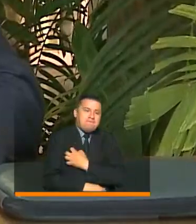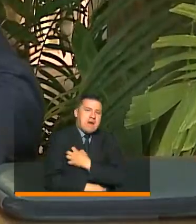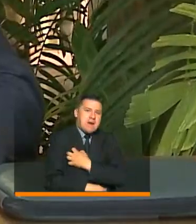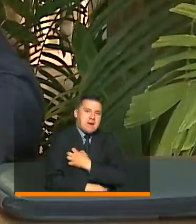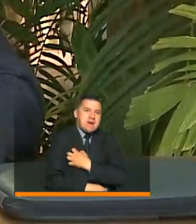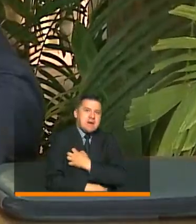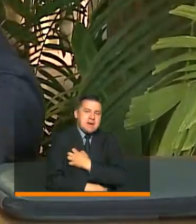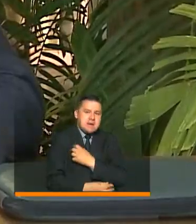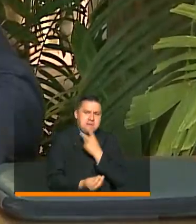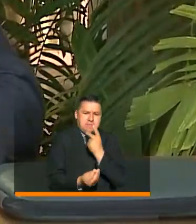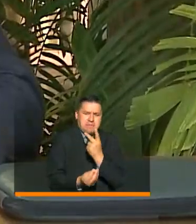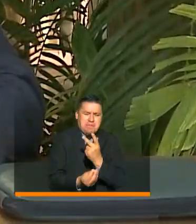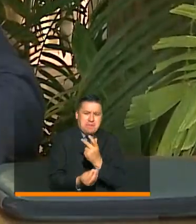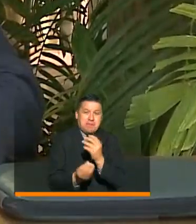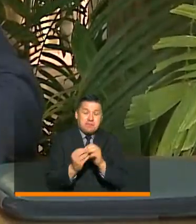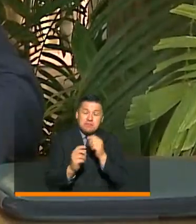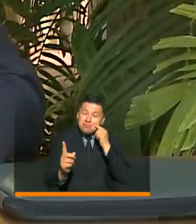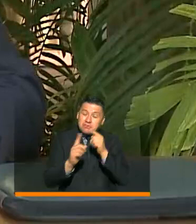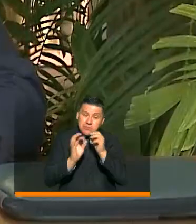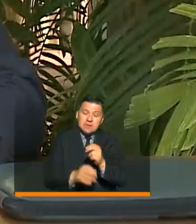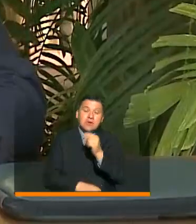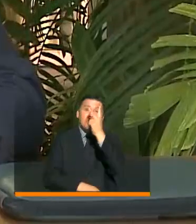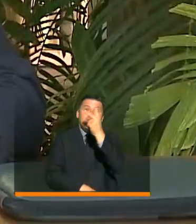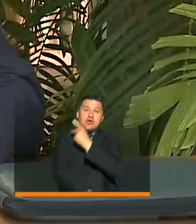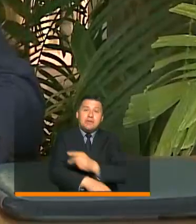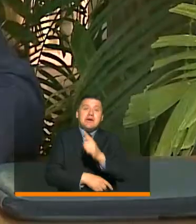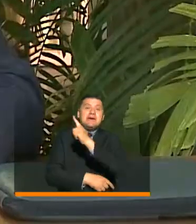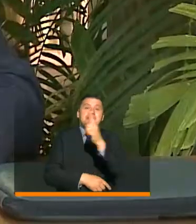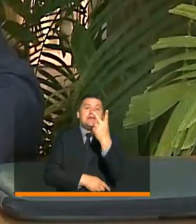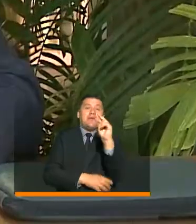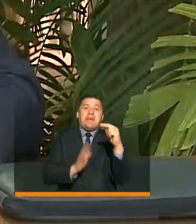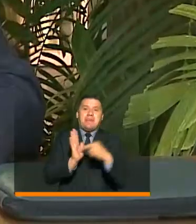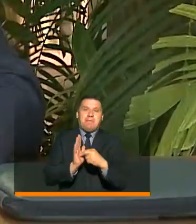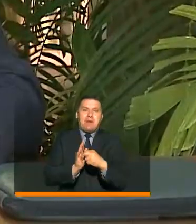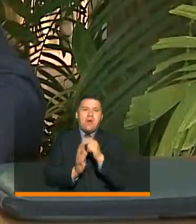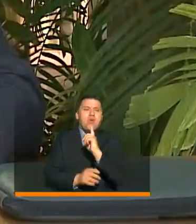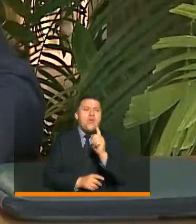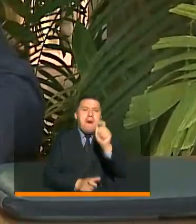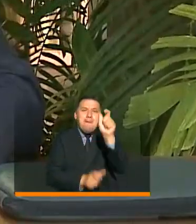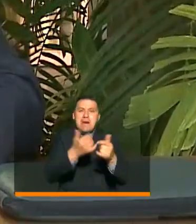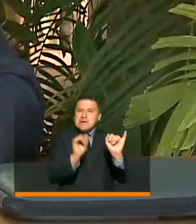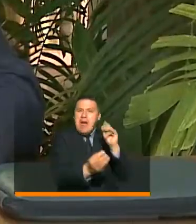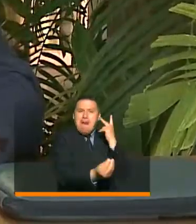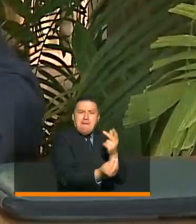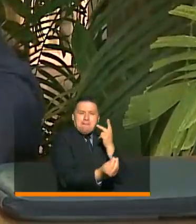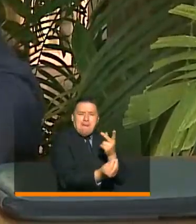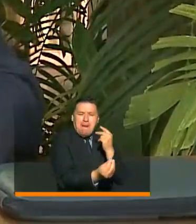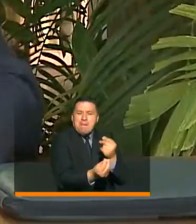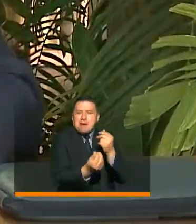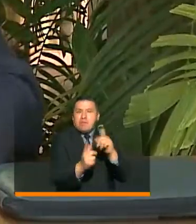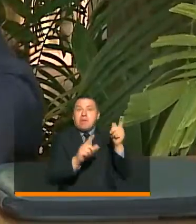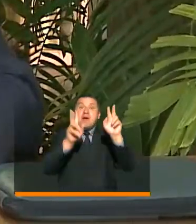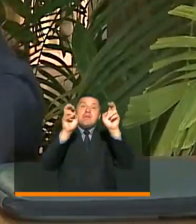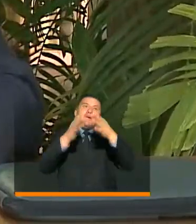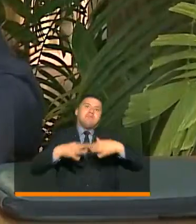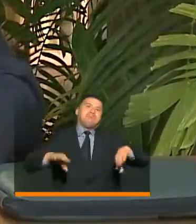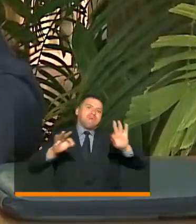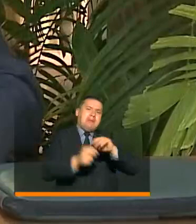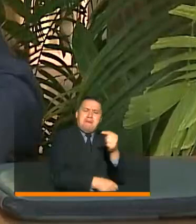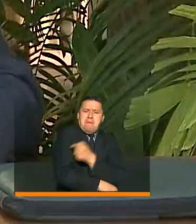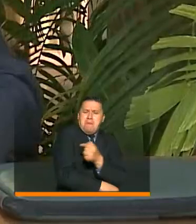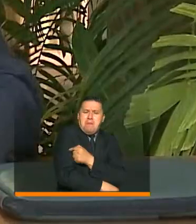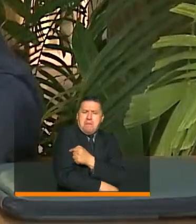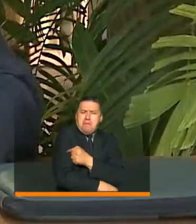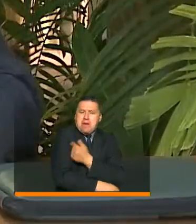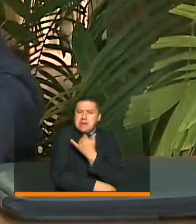de aplicación. Llegamos a 2.121.000 personas vacunadas, un tema muy importante para